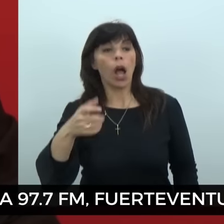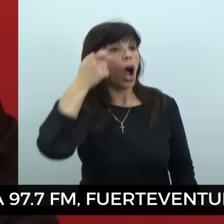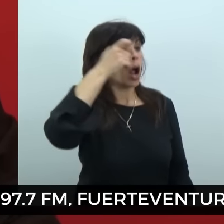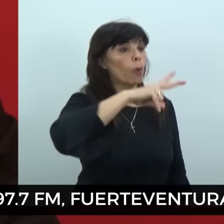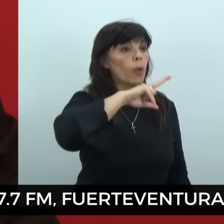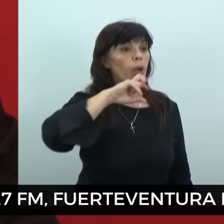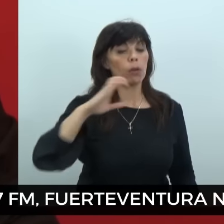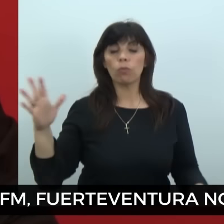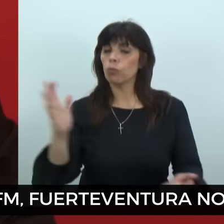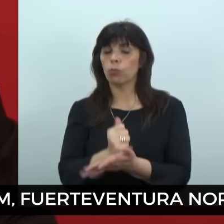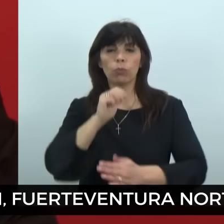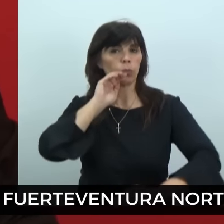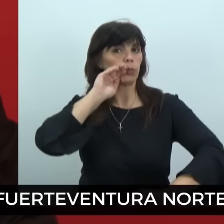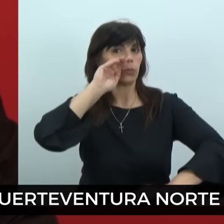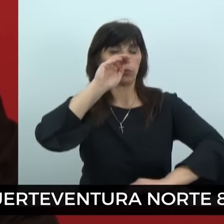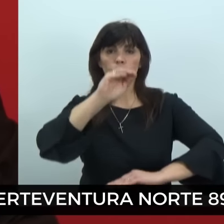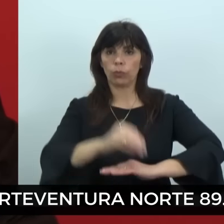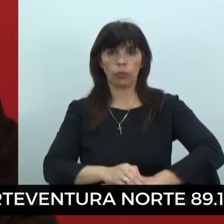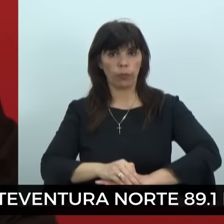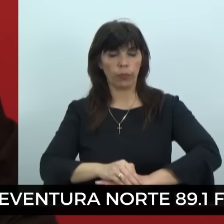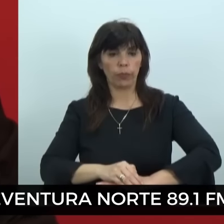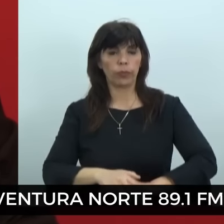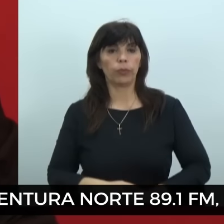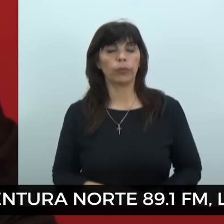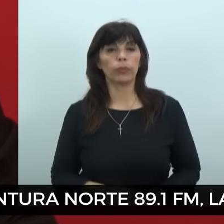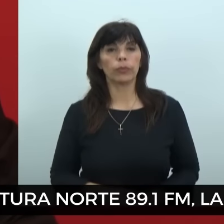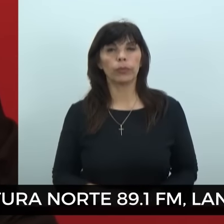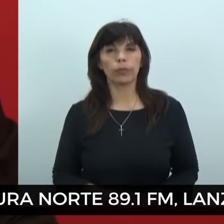Israel. Dice aquí, todo se cumplió.